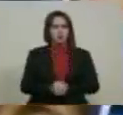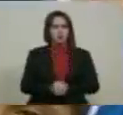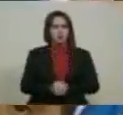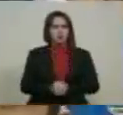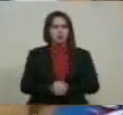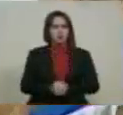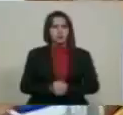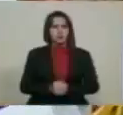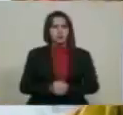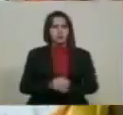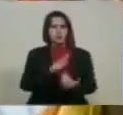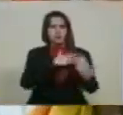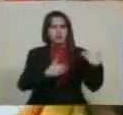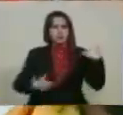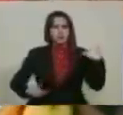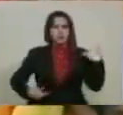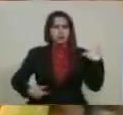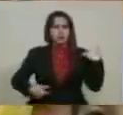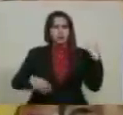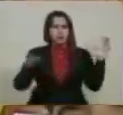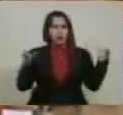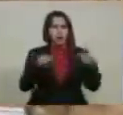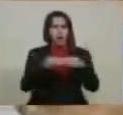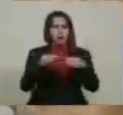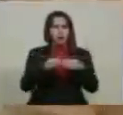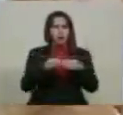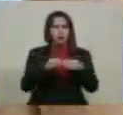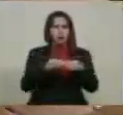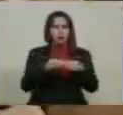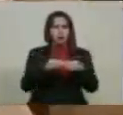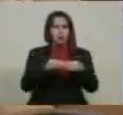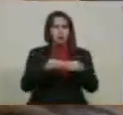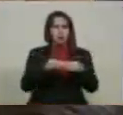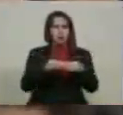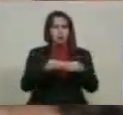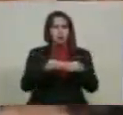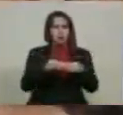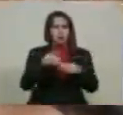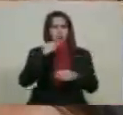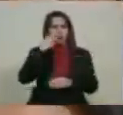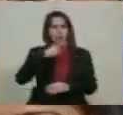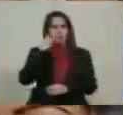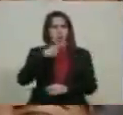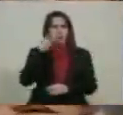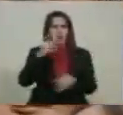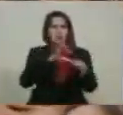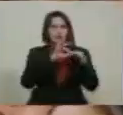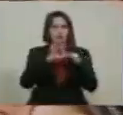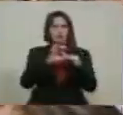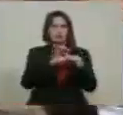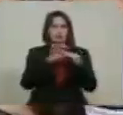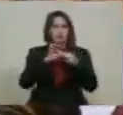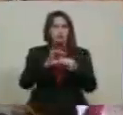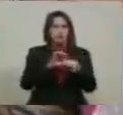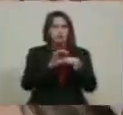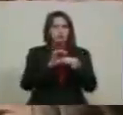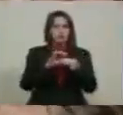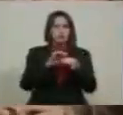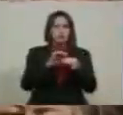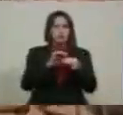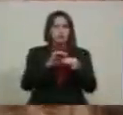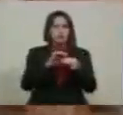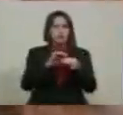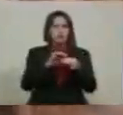vicepresidente para el gran polo patriótico, muy importante, mantener la cohesión, la unión del gran